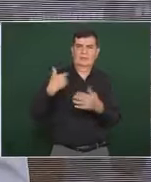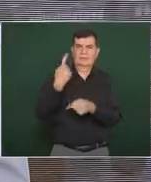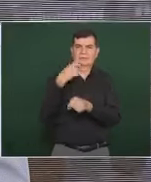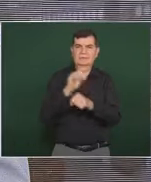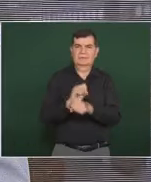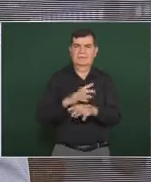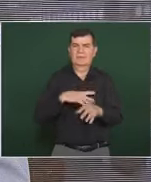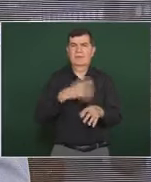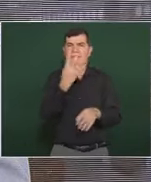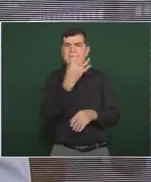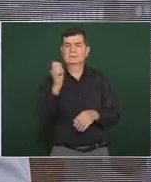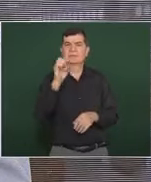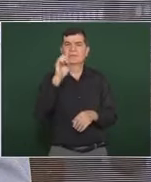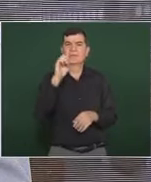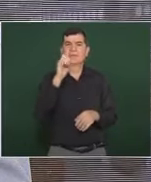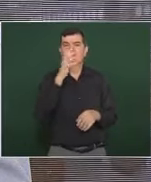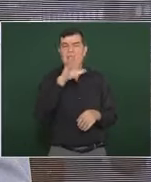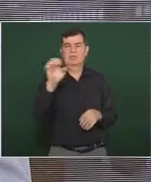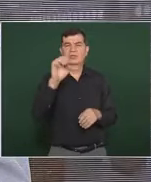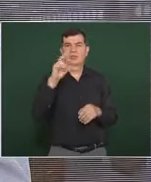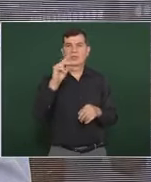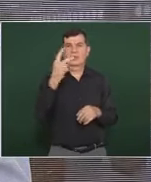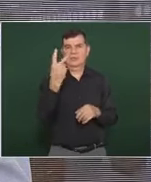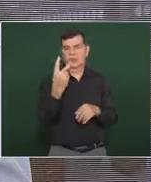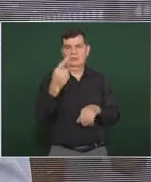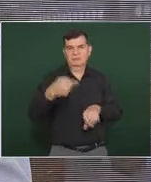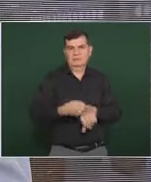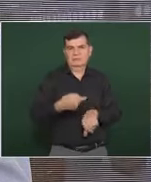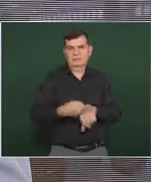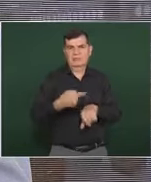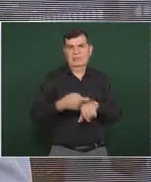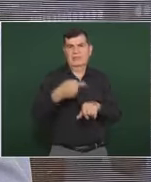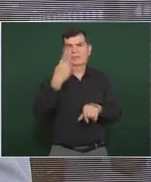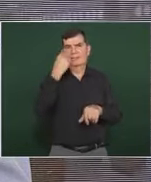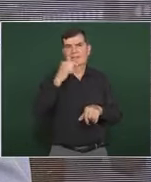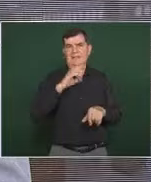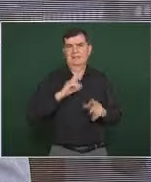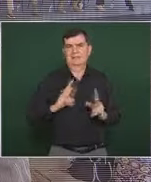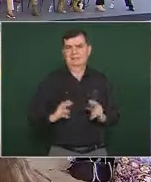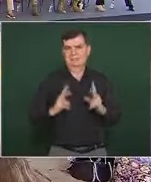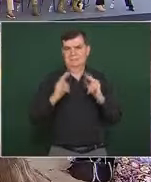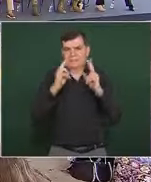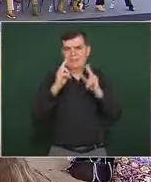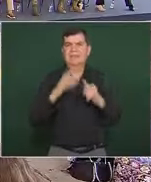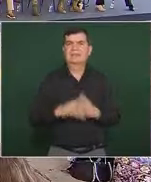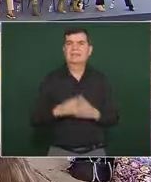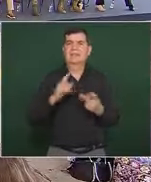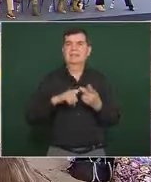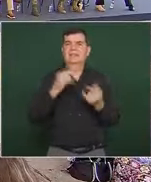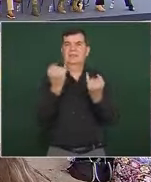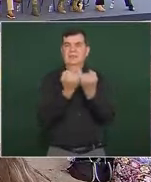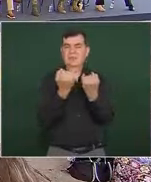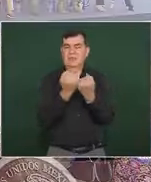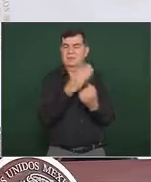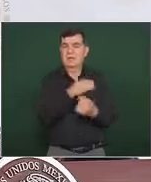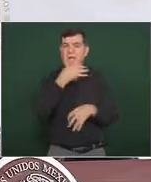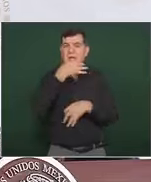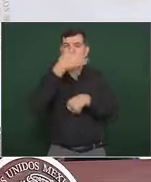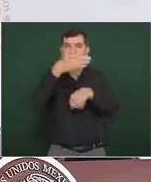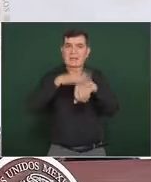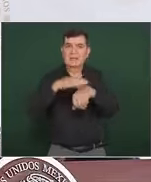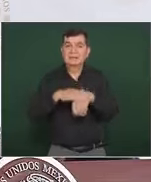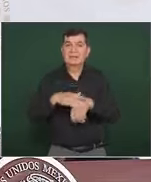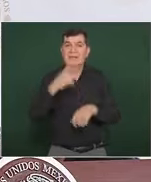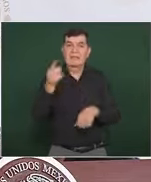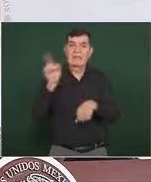semana, 402 quimioterapias realizadas en el Instituto de Cancerología. Y la buena noticia es que